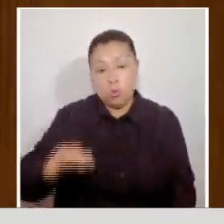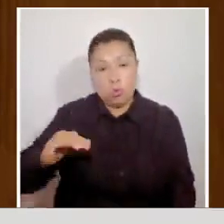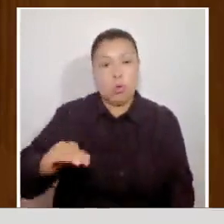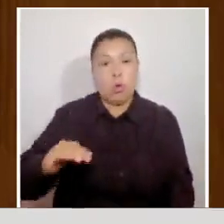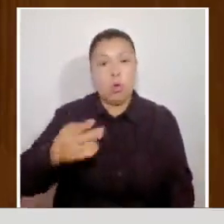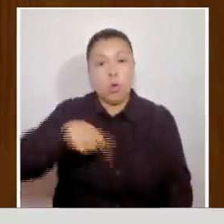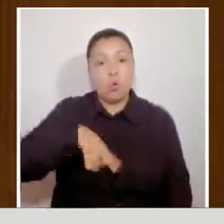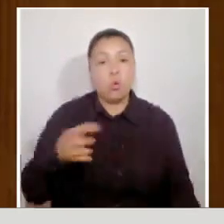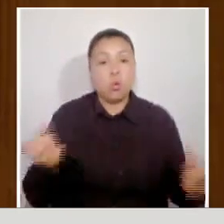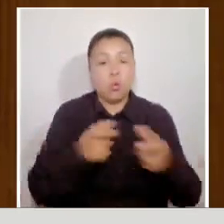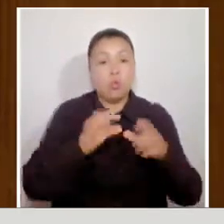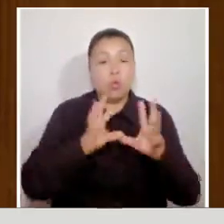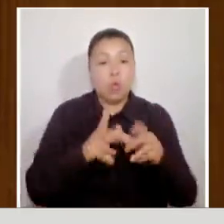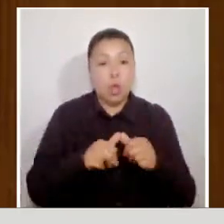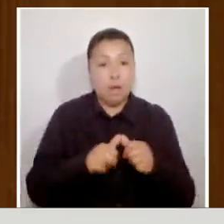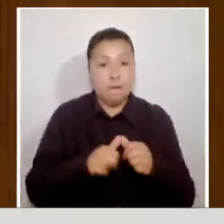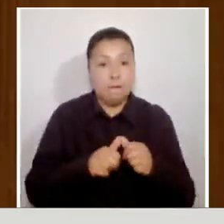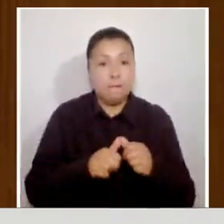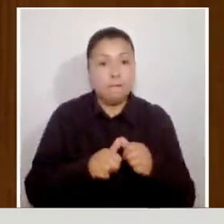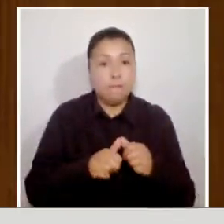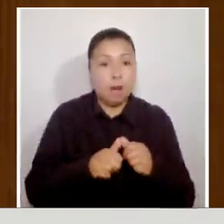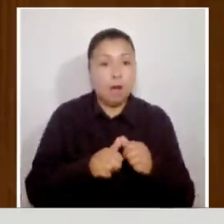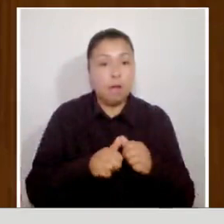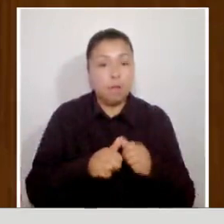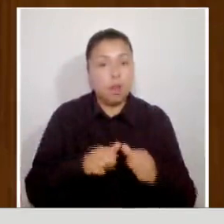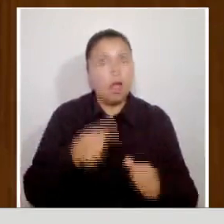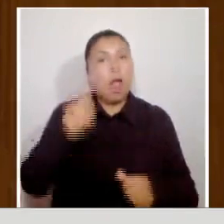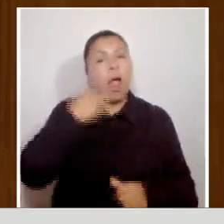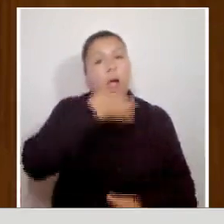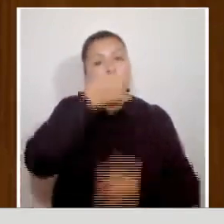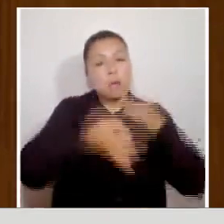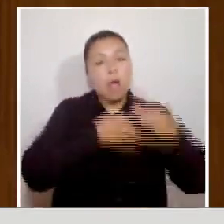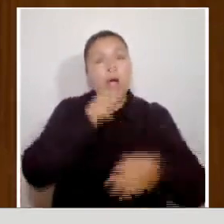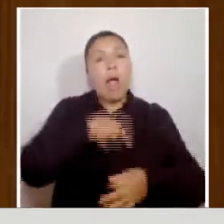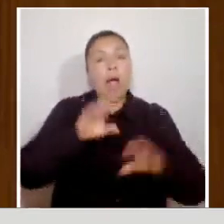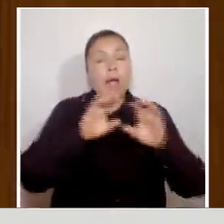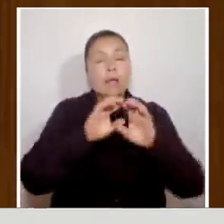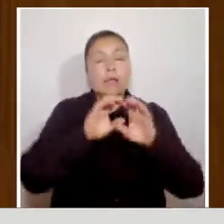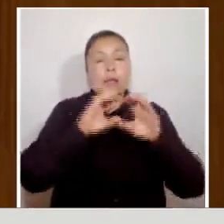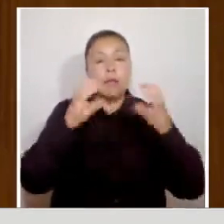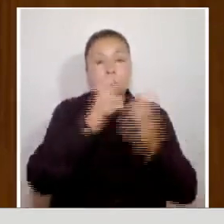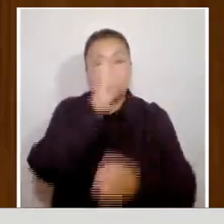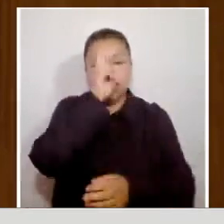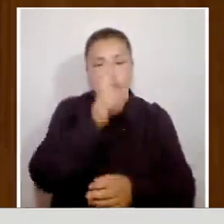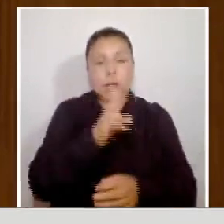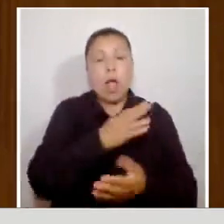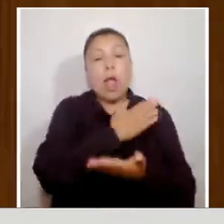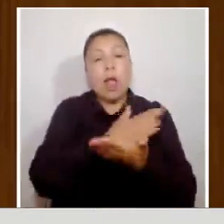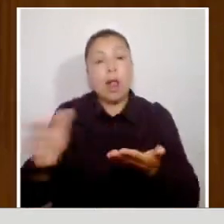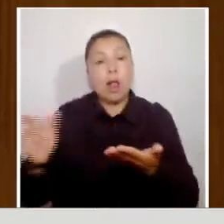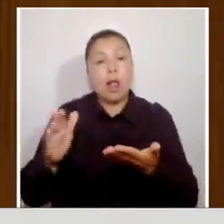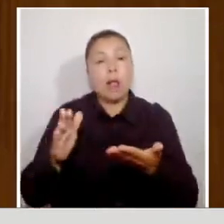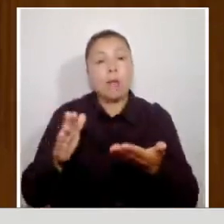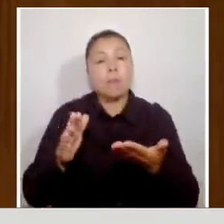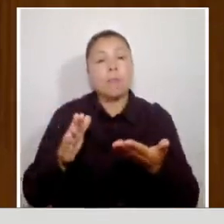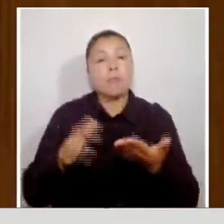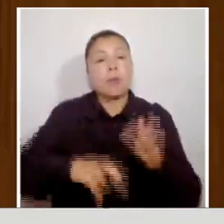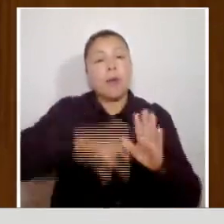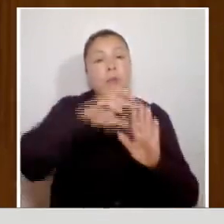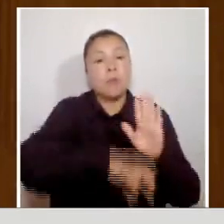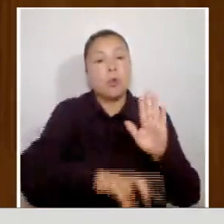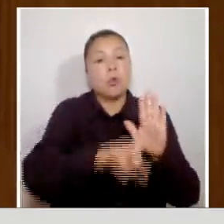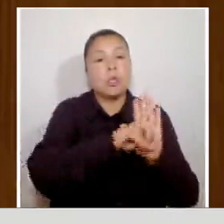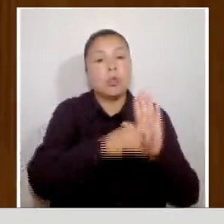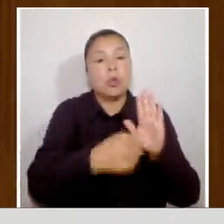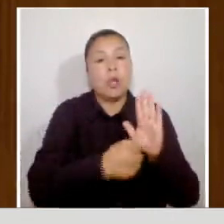la familia viene en proponer a este honorable hemiciclo el rechazo de este proyecto de ley